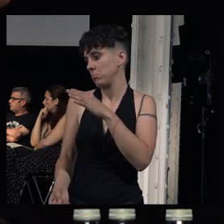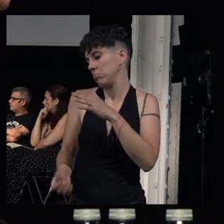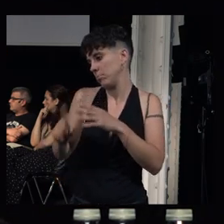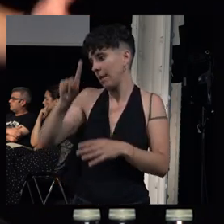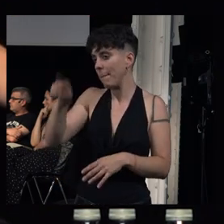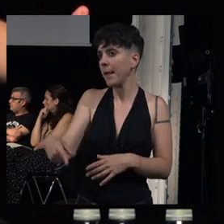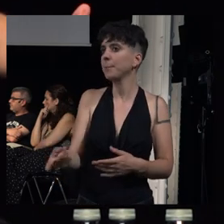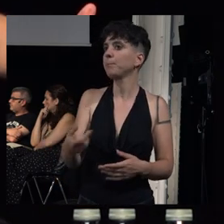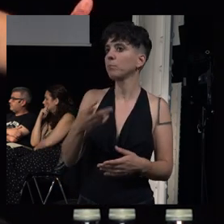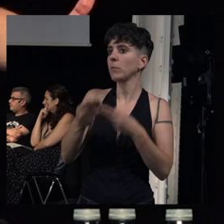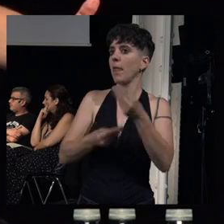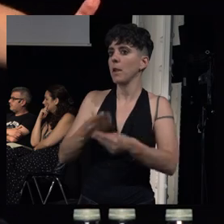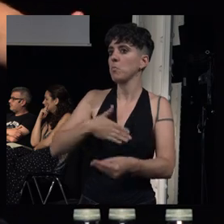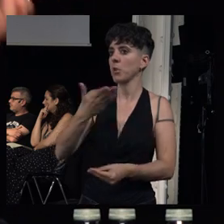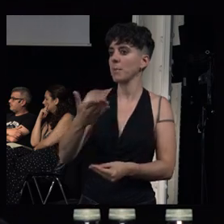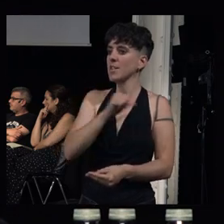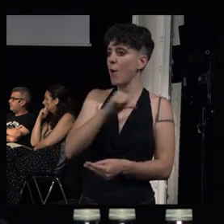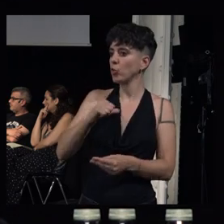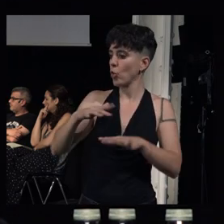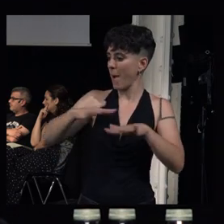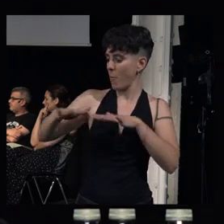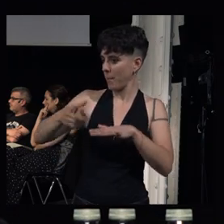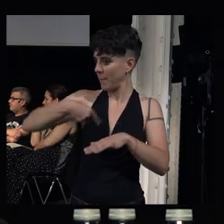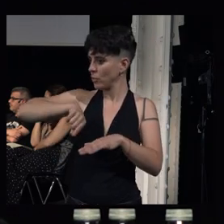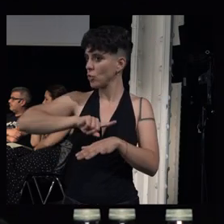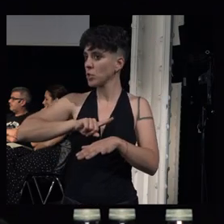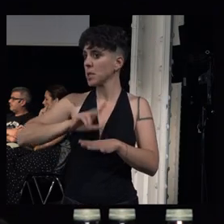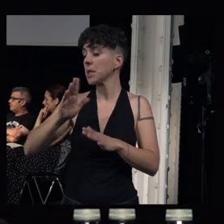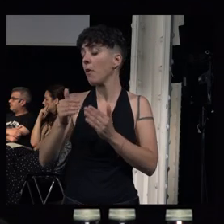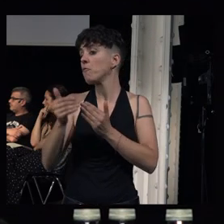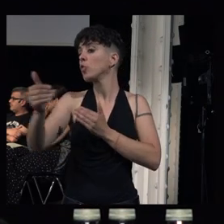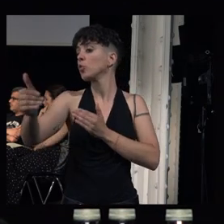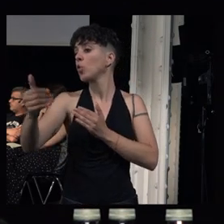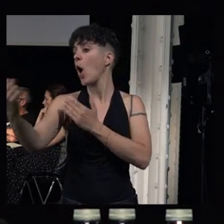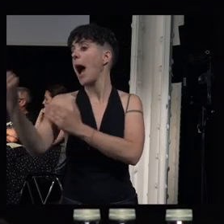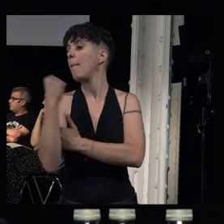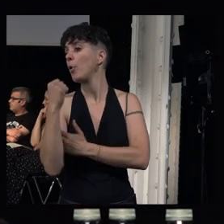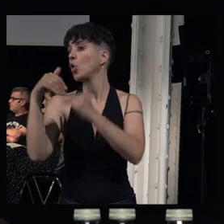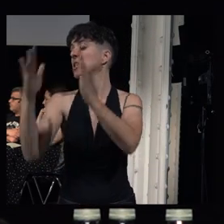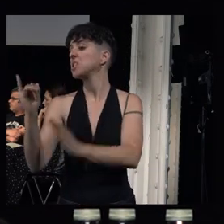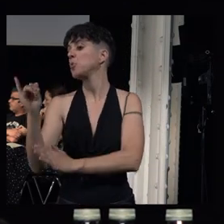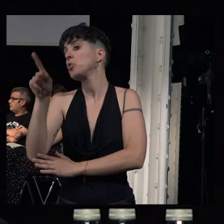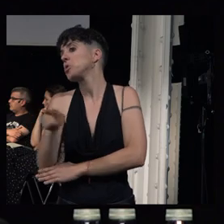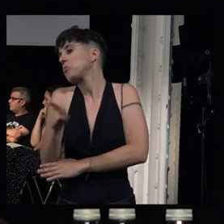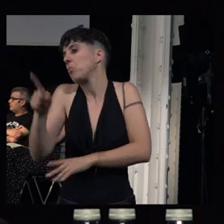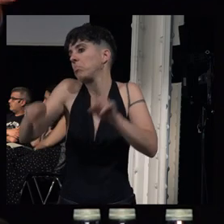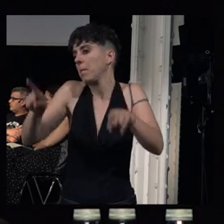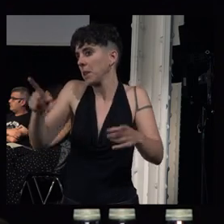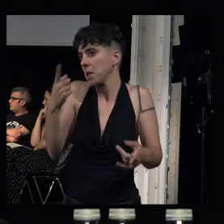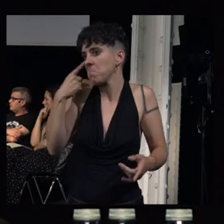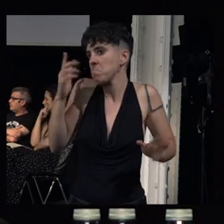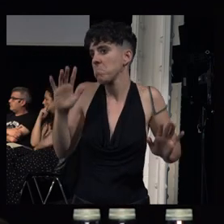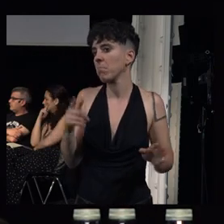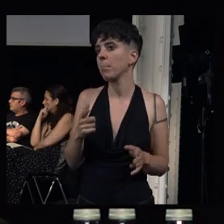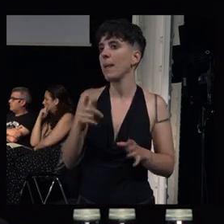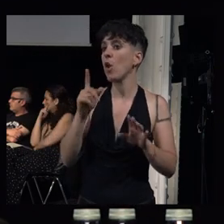se podría hacer, lo podríamos hacer también de manera autónoma desde los movimientos y luego en un momento dado buscar también el apoyo de las instituciones o no. Pero bueno, me parece, como